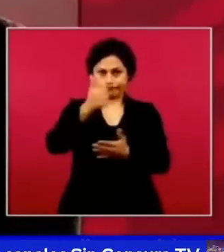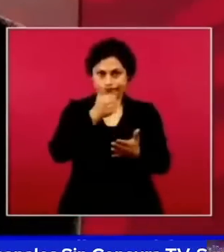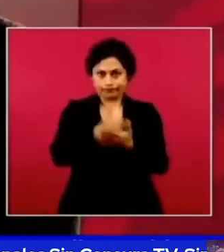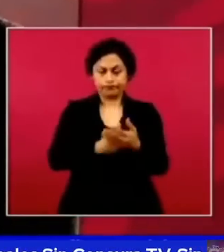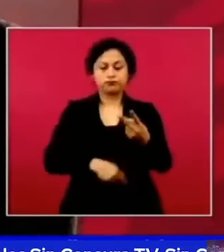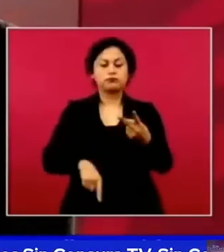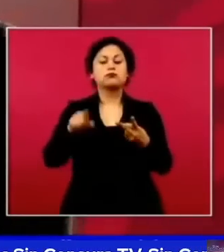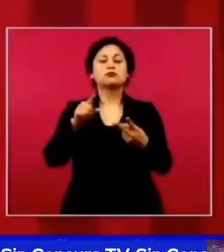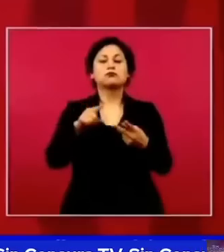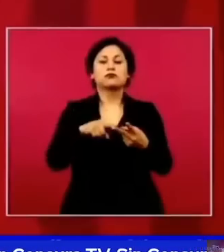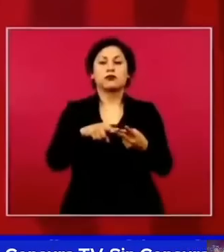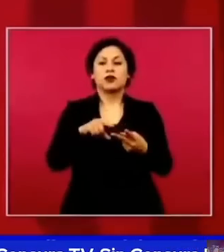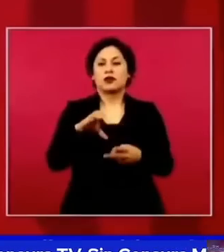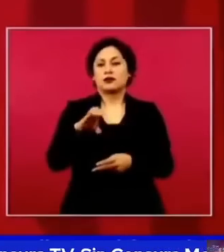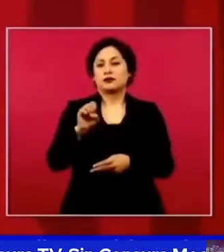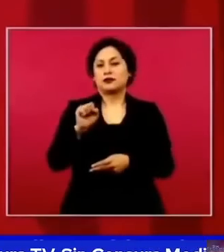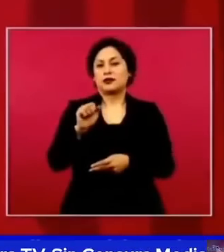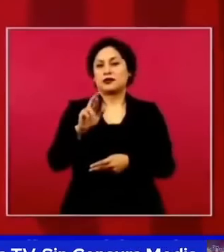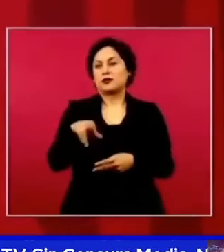César, muy bueno,